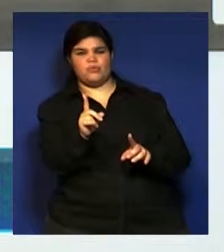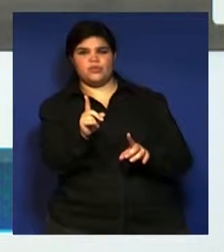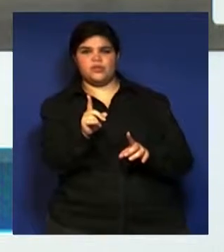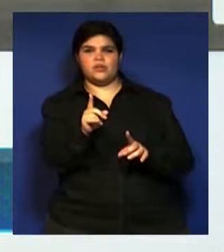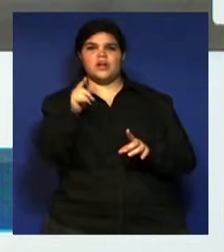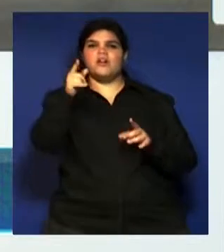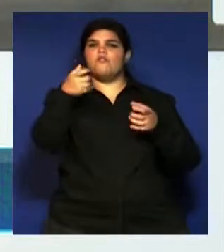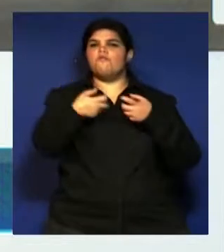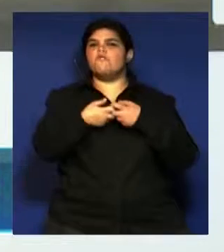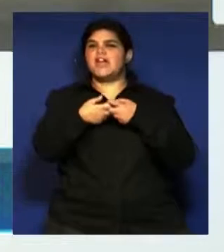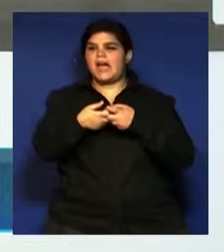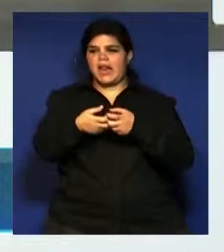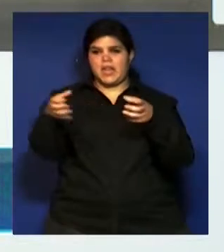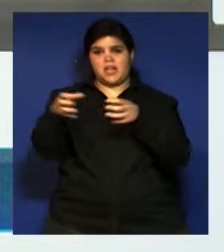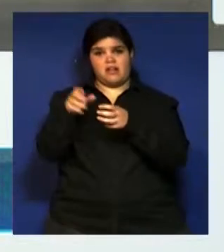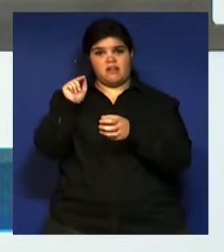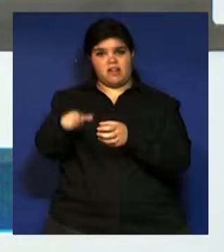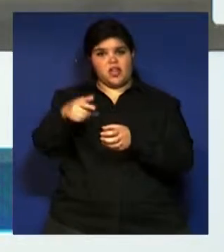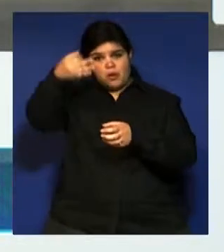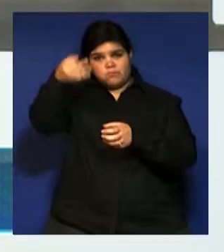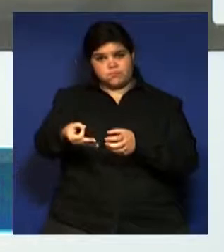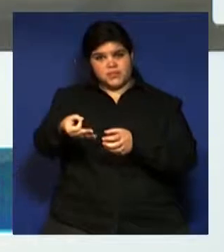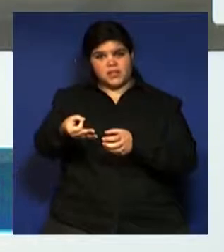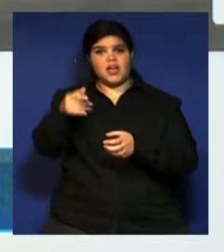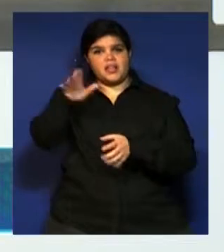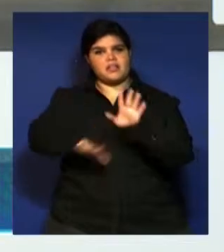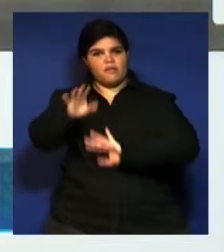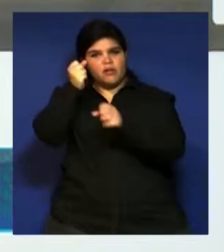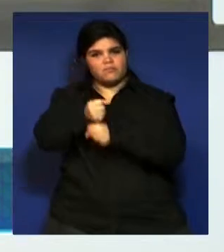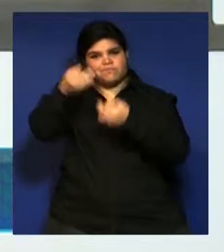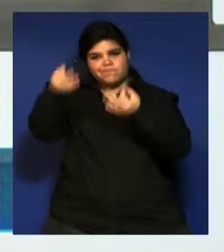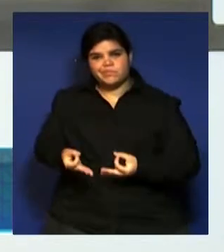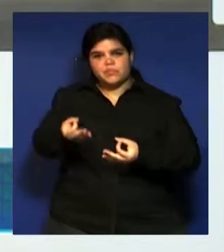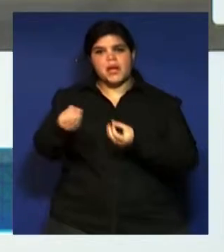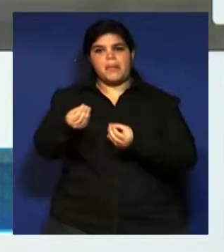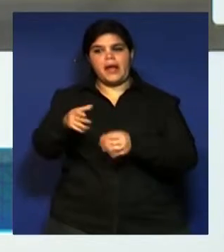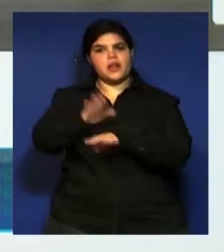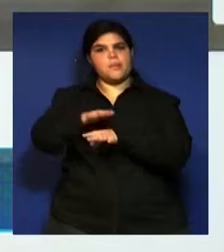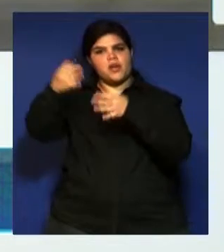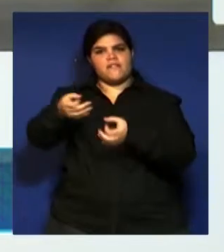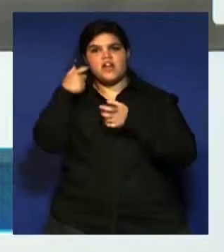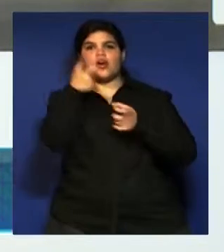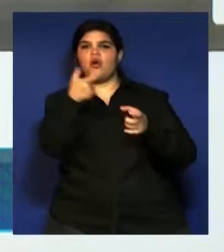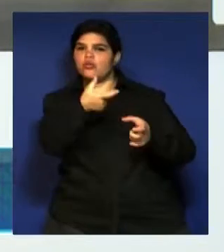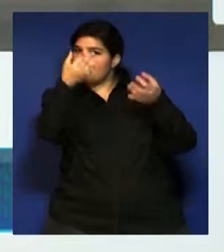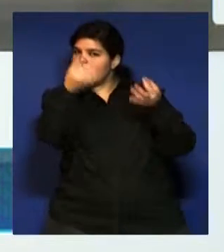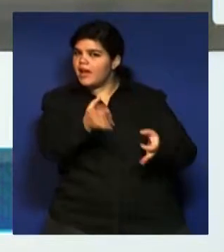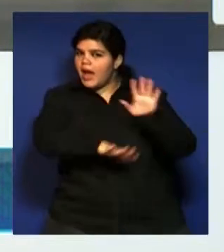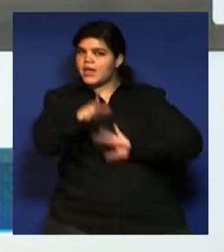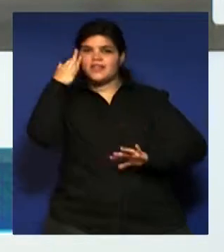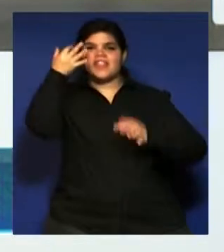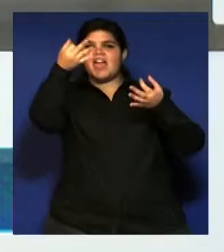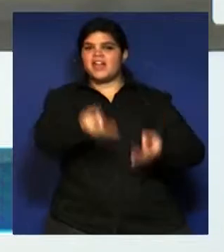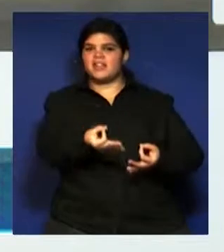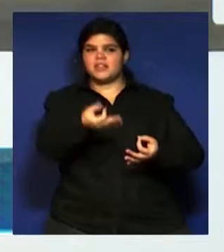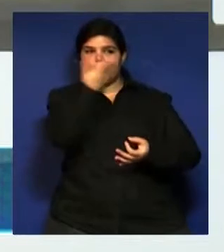la Fiscalía lo suficientemente capaz institucionalmente para hacerse cargo del control, en definitiva, de la ética de